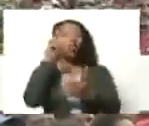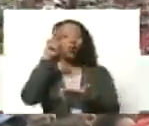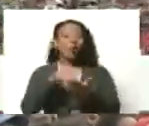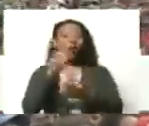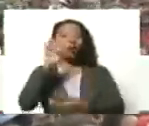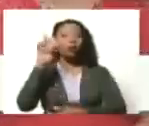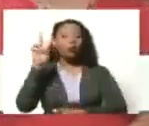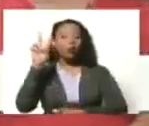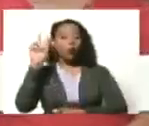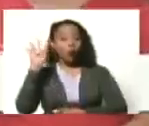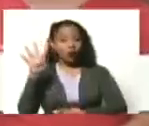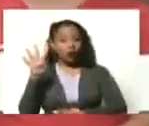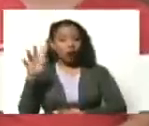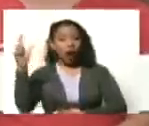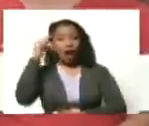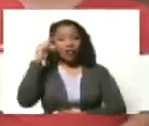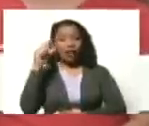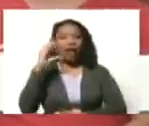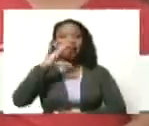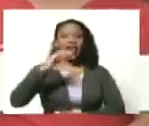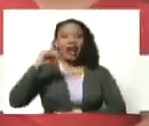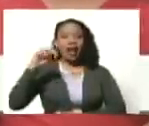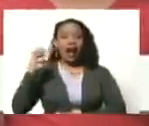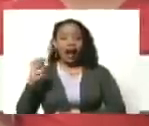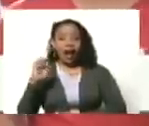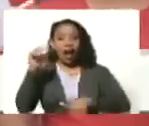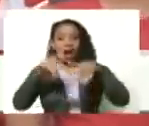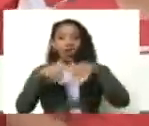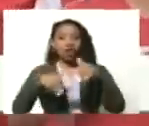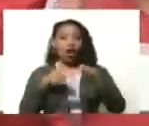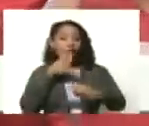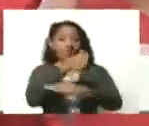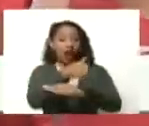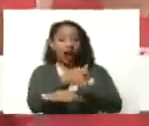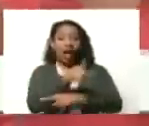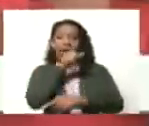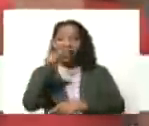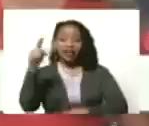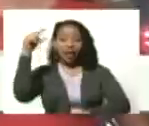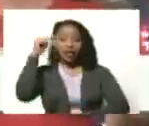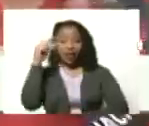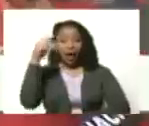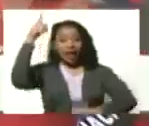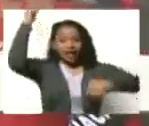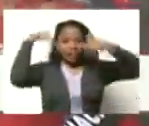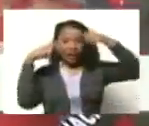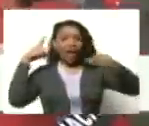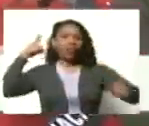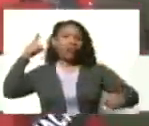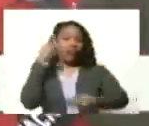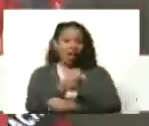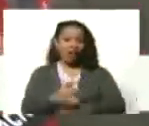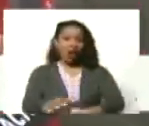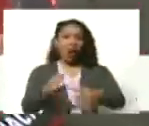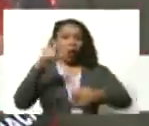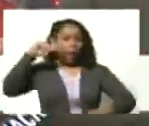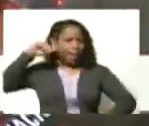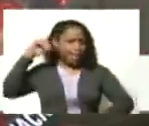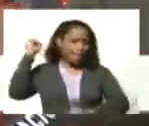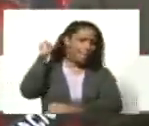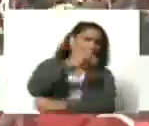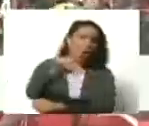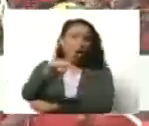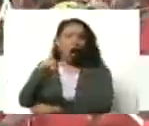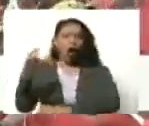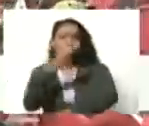2024. Miren, el día que el CNE diga que las elecciones van, ese día el chavismo le da una pela a la